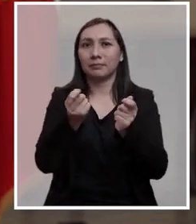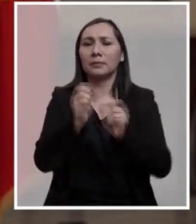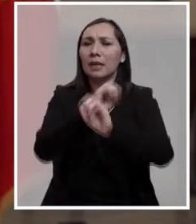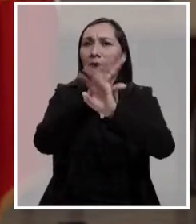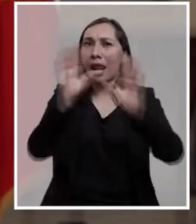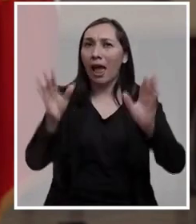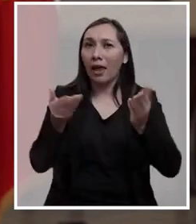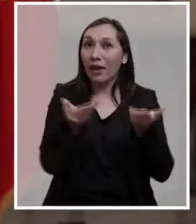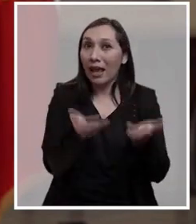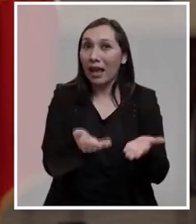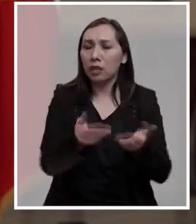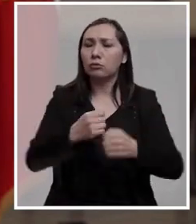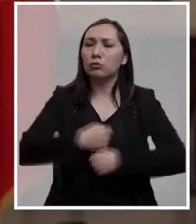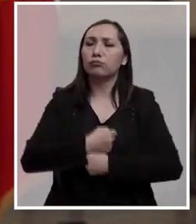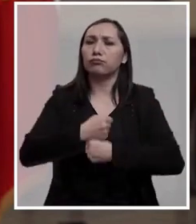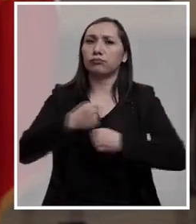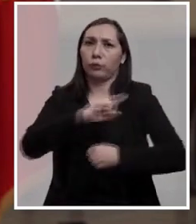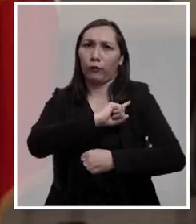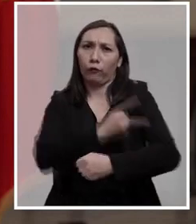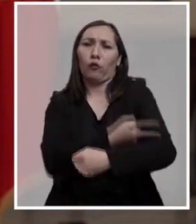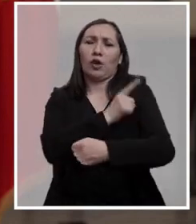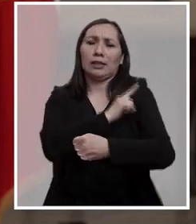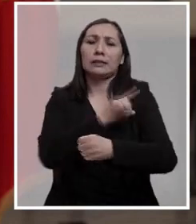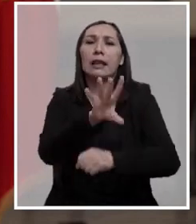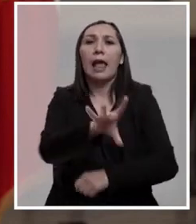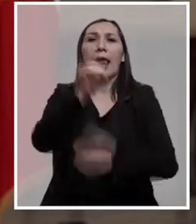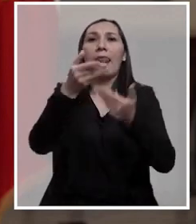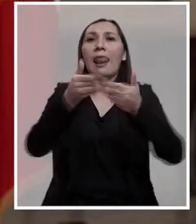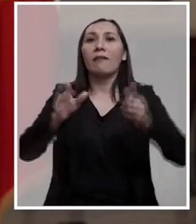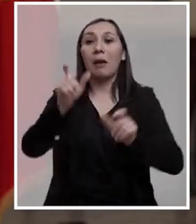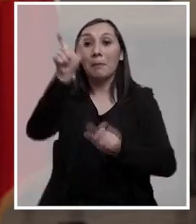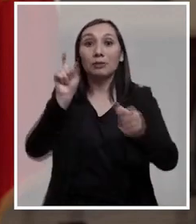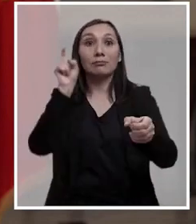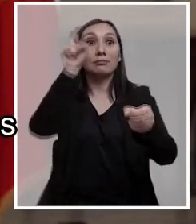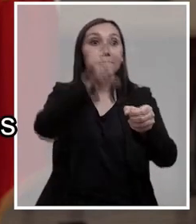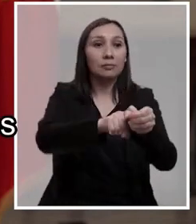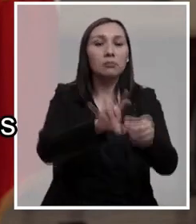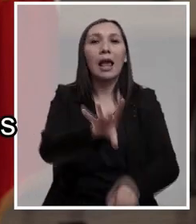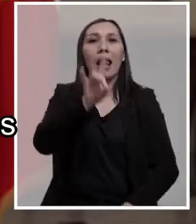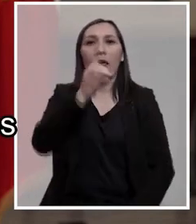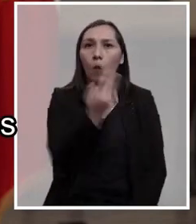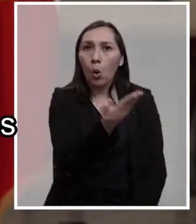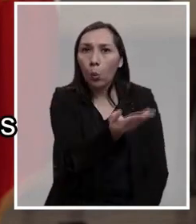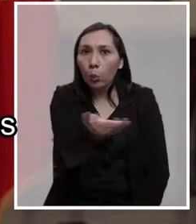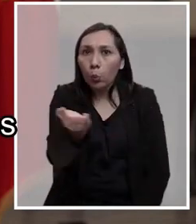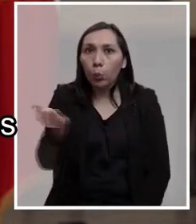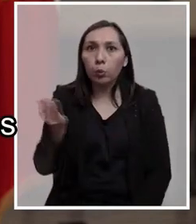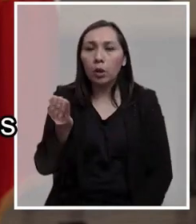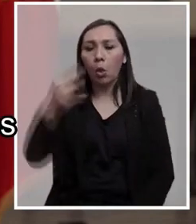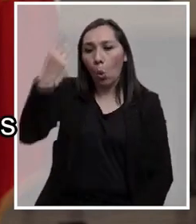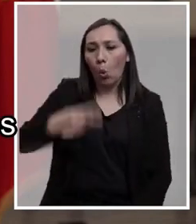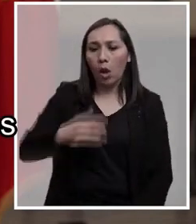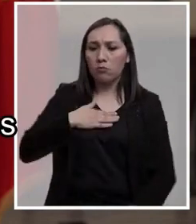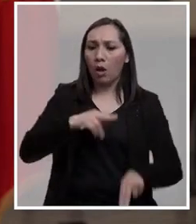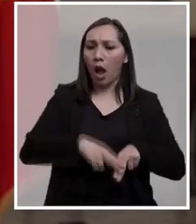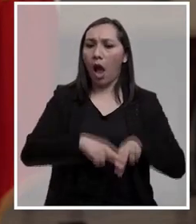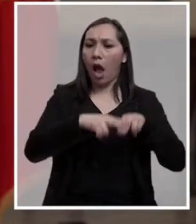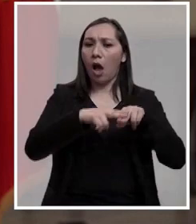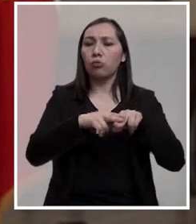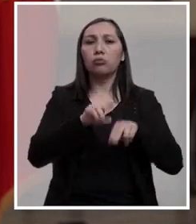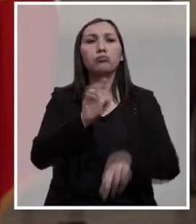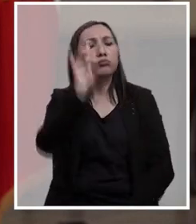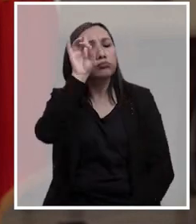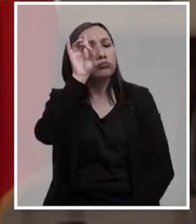muy claro esto fortalecerá la libertad de elección de los afiliados serán ustedes los dueños de sus ahorros